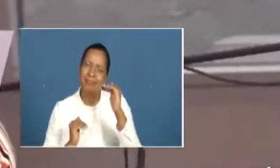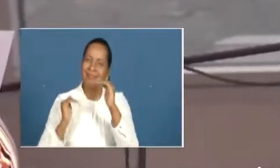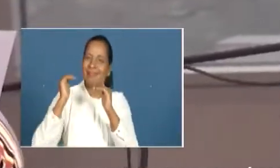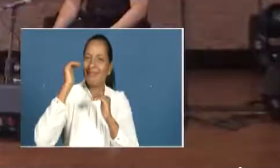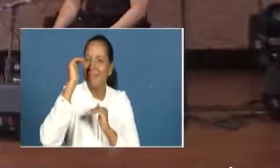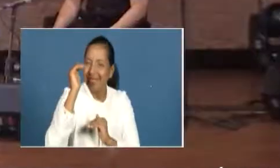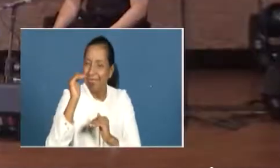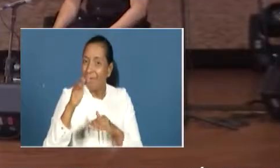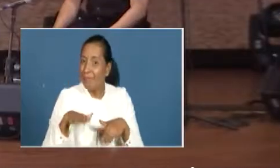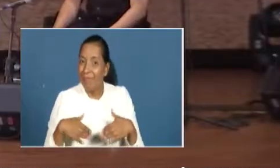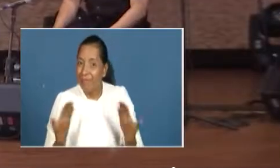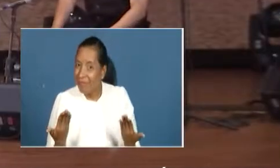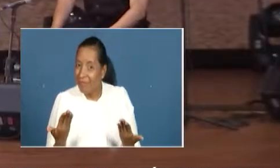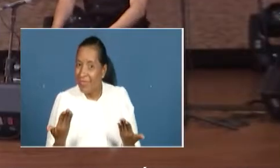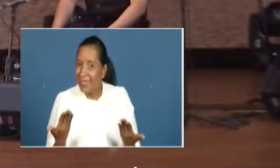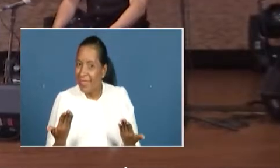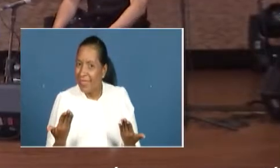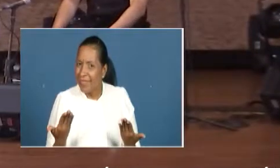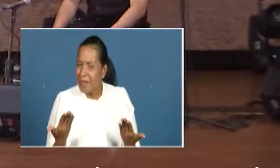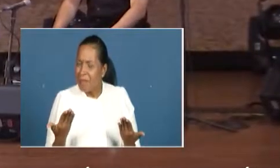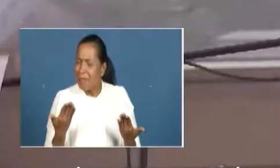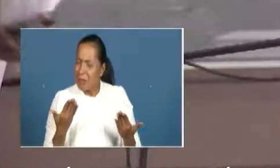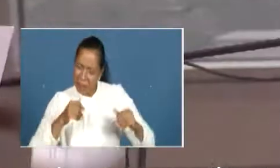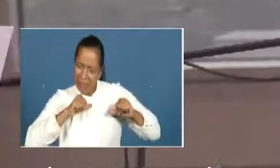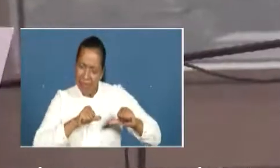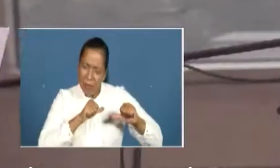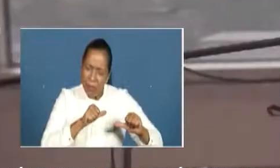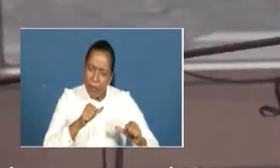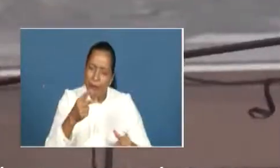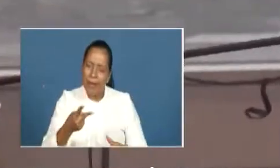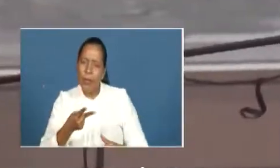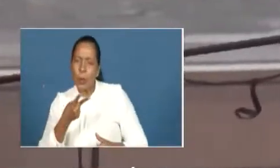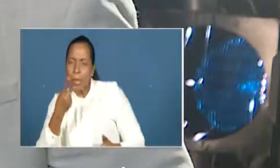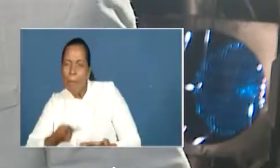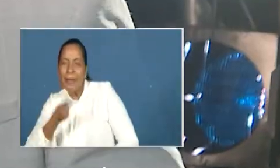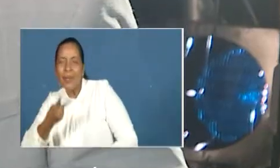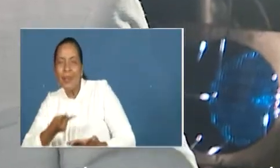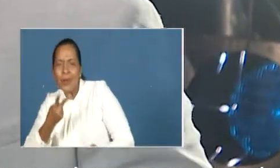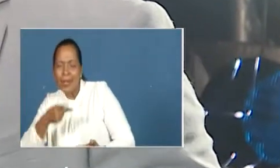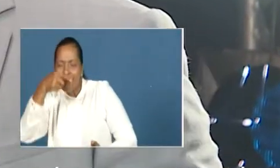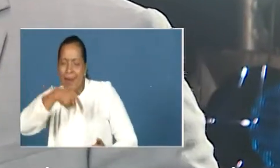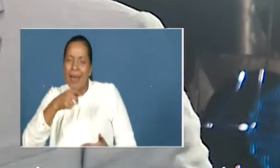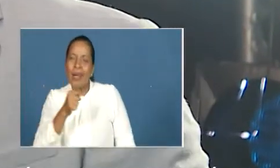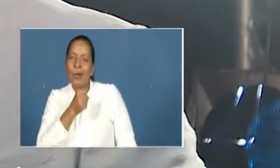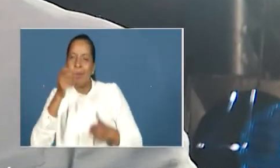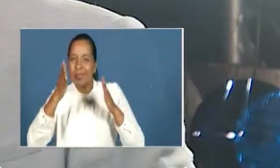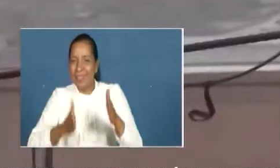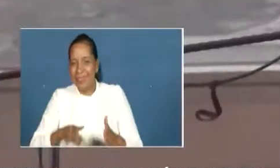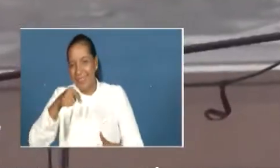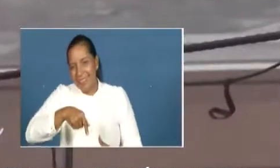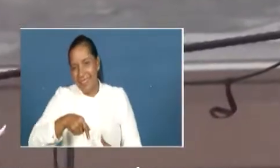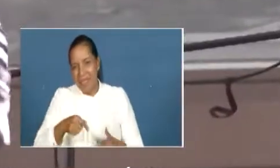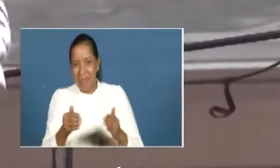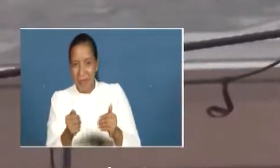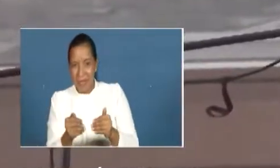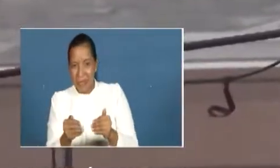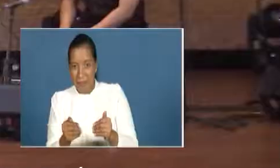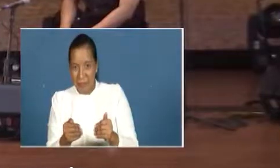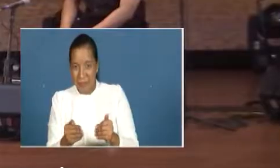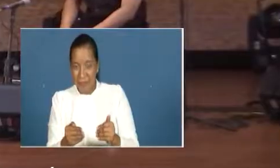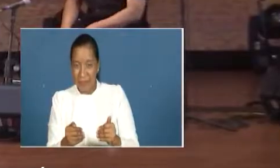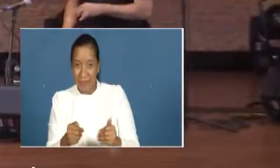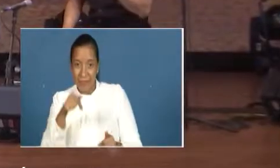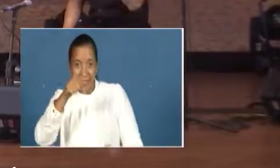simplemente no los valoramos. Tenemos que valorarlos en esta situación. Oye, qué buenísimo, Lugo, yo no lo había escuchado. Bueno, aquí